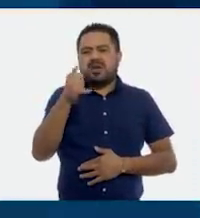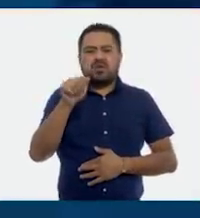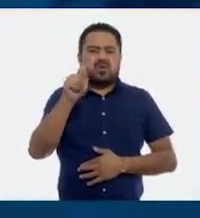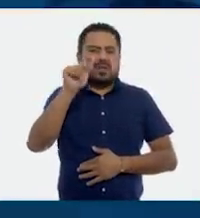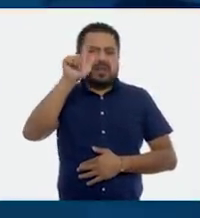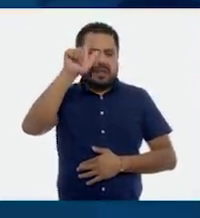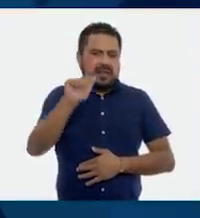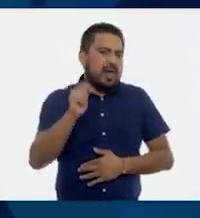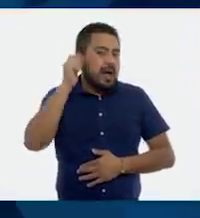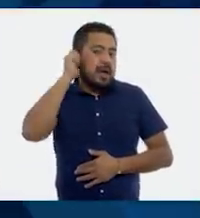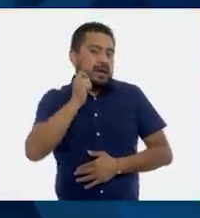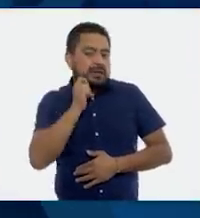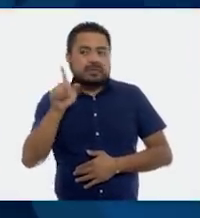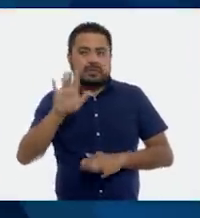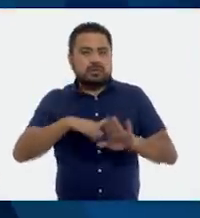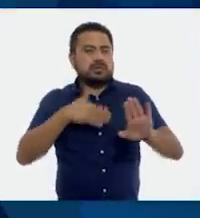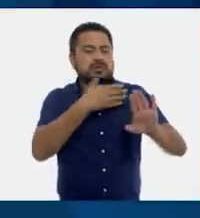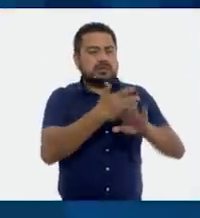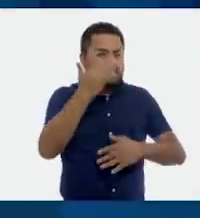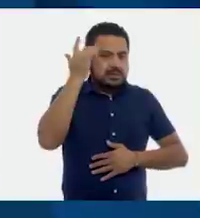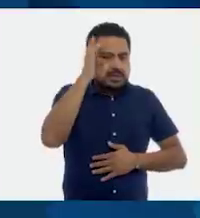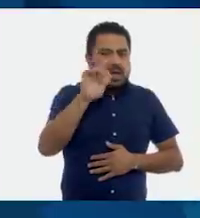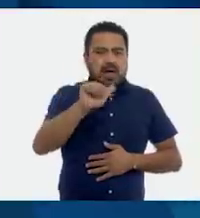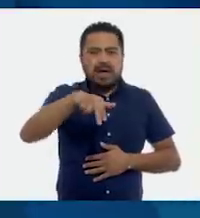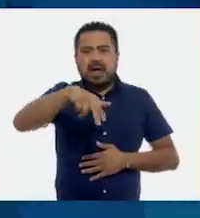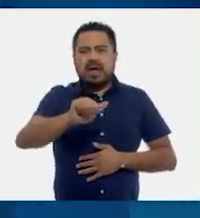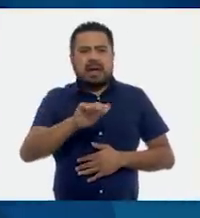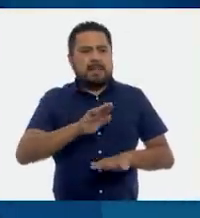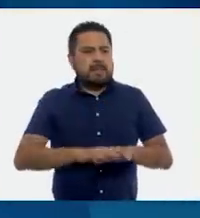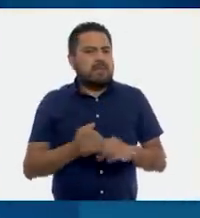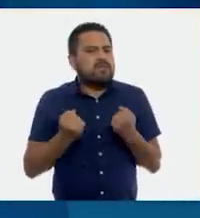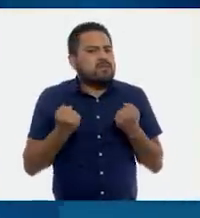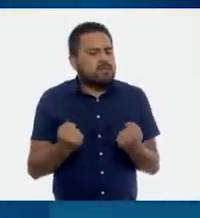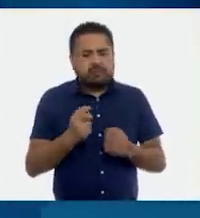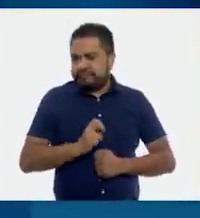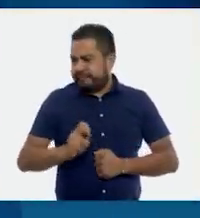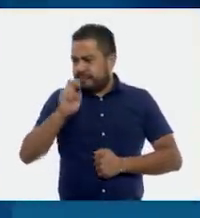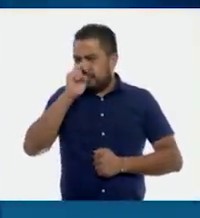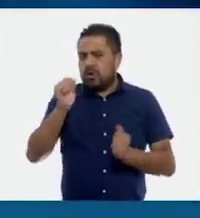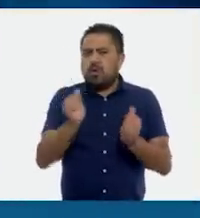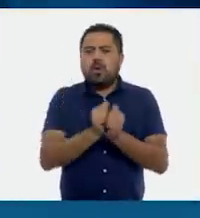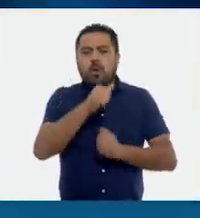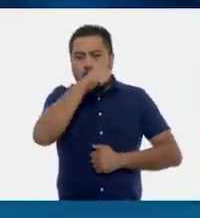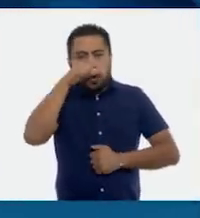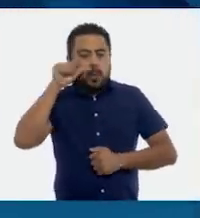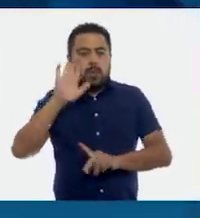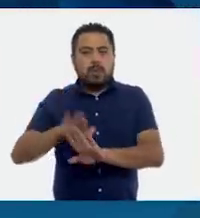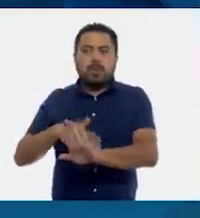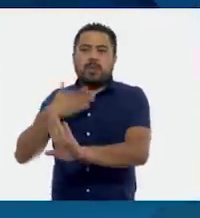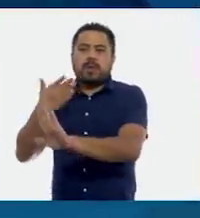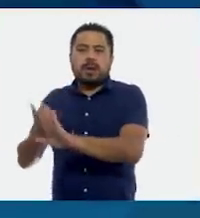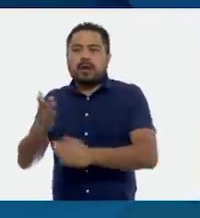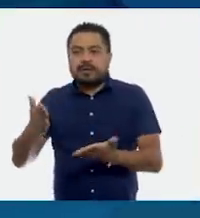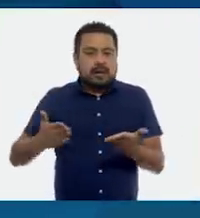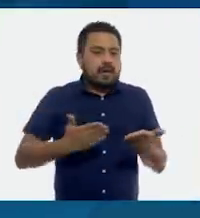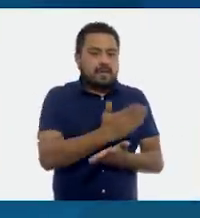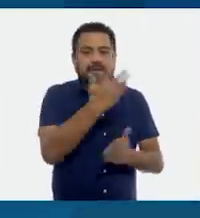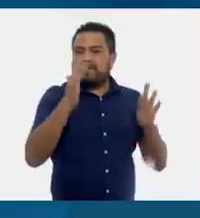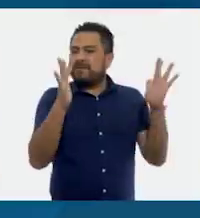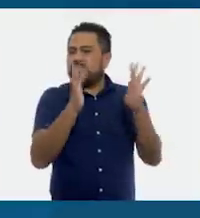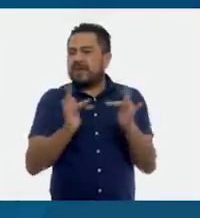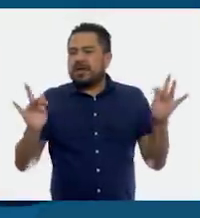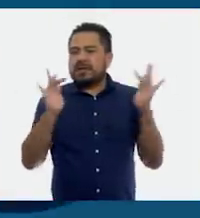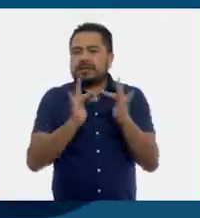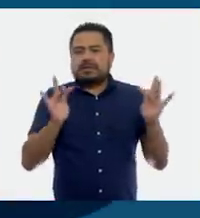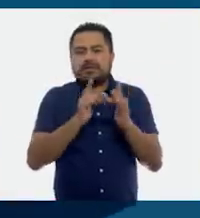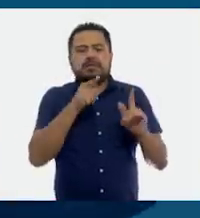dictadura de Santana, estaba asociado con la facción liberal radical, es decir, con los juaristas. Durante la intervención francesa,